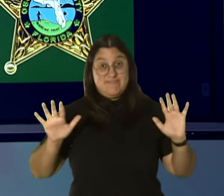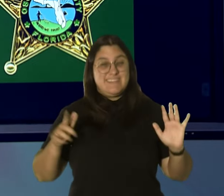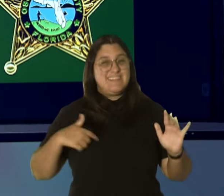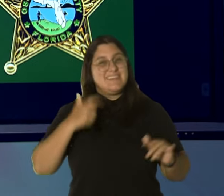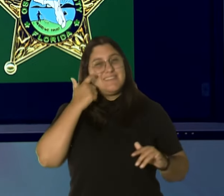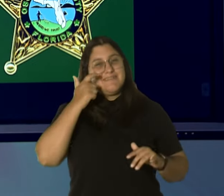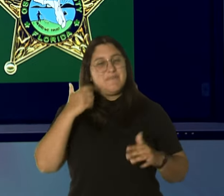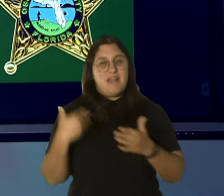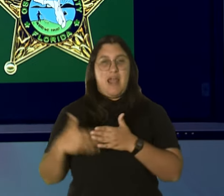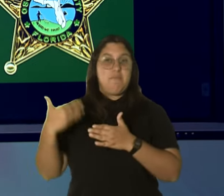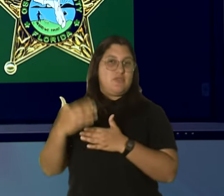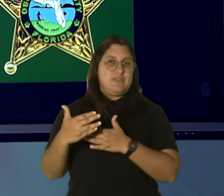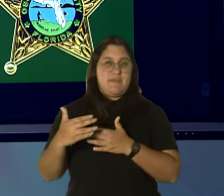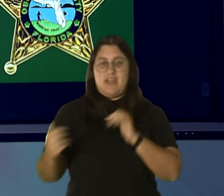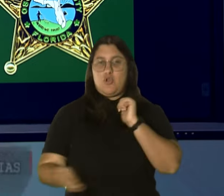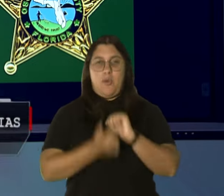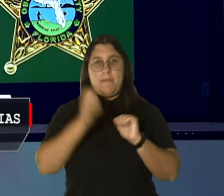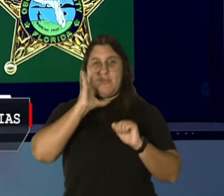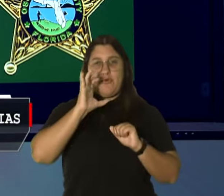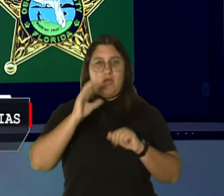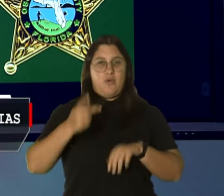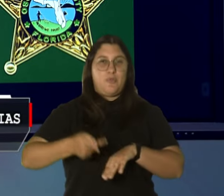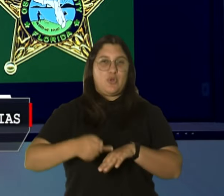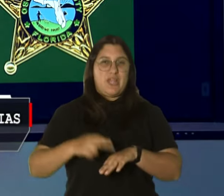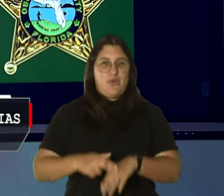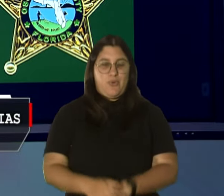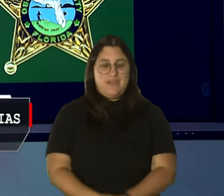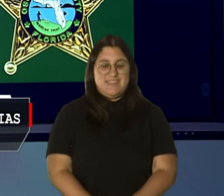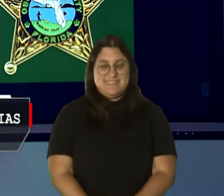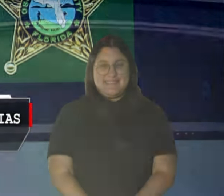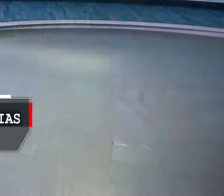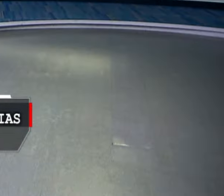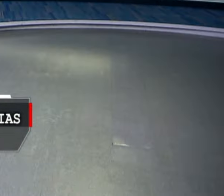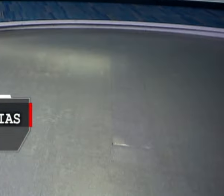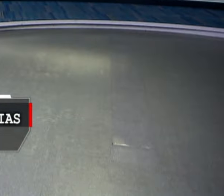viendo en la próxima de los más buscados Puerto